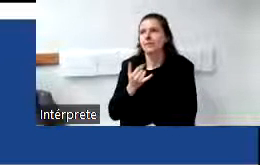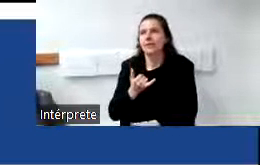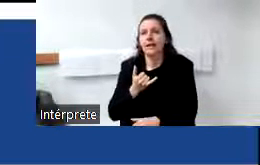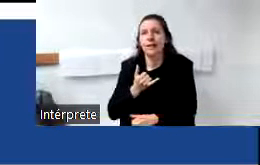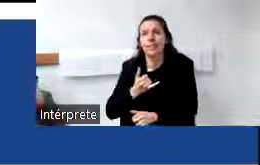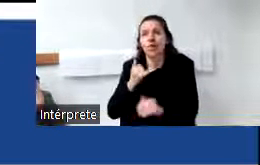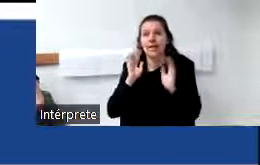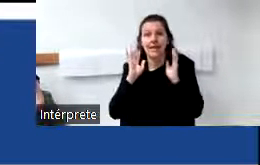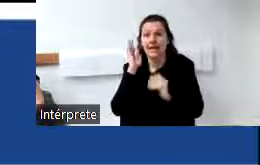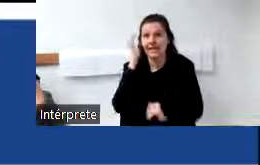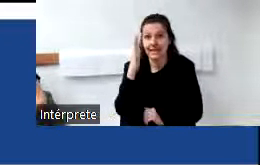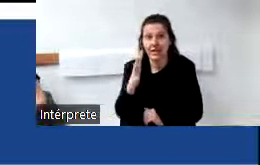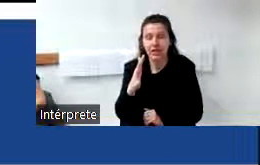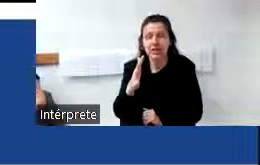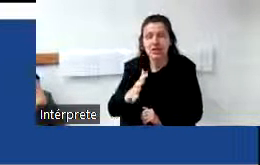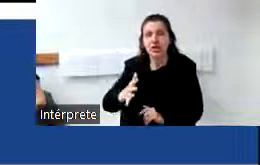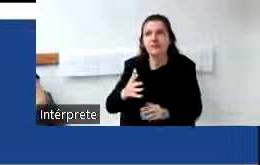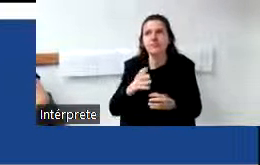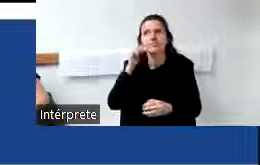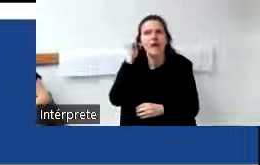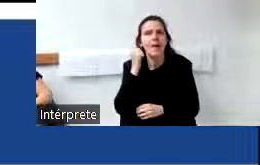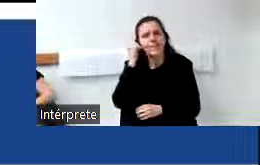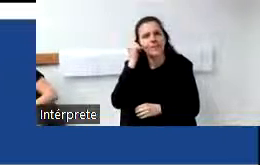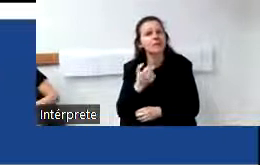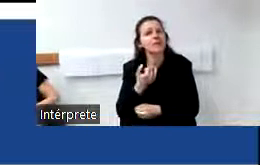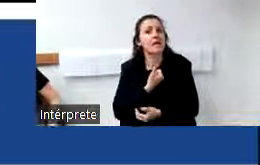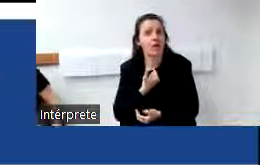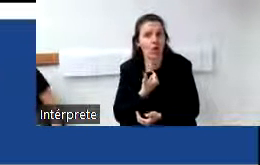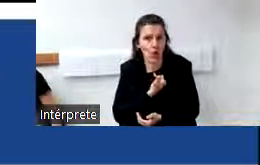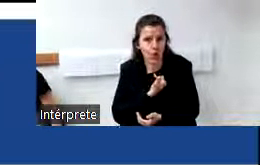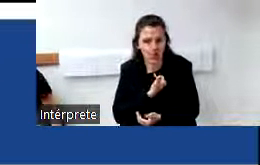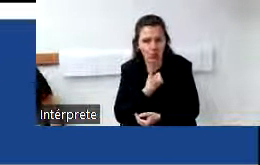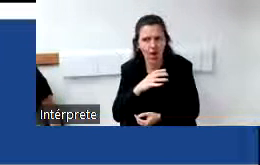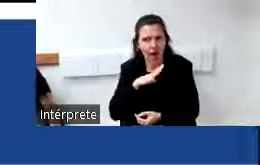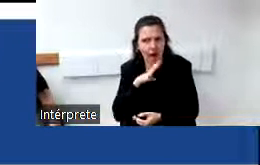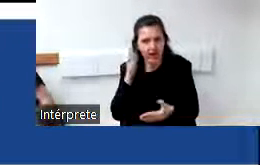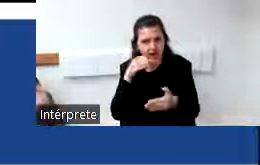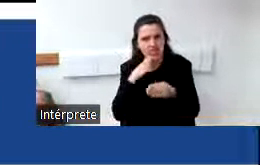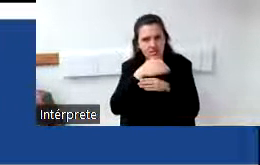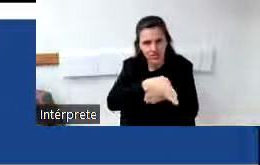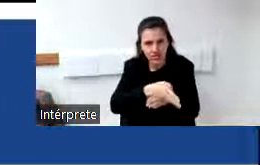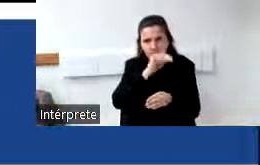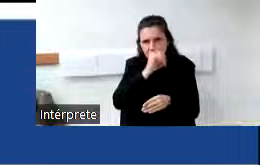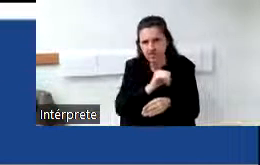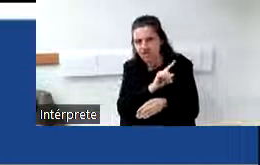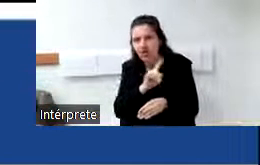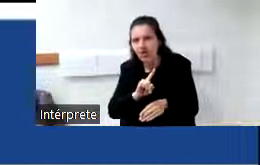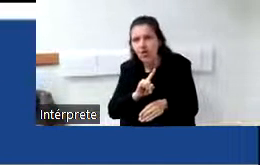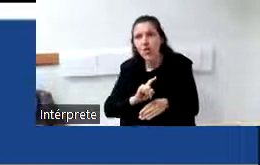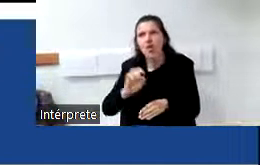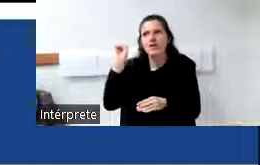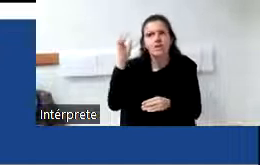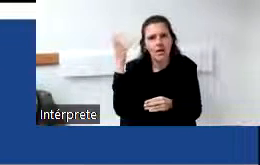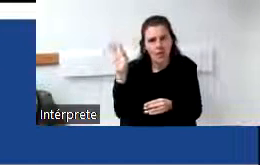¿qué tipo de transportes hay? ¿No? Si hay algún transporte accesible, si todos tenemos conocimiento de cuál es, si las ambulancias